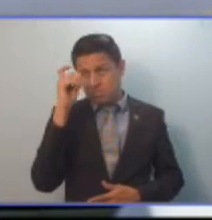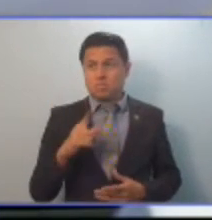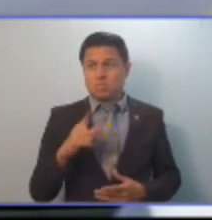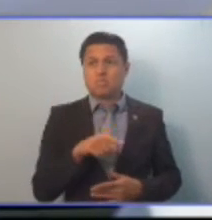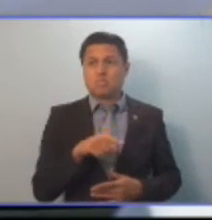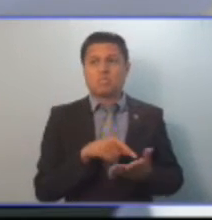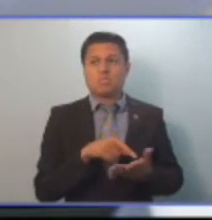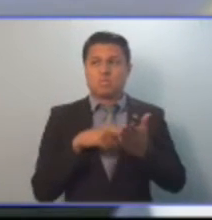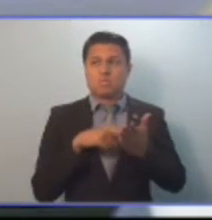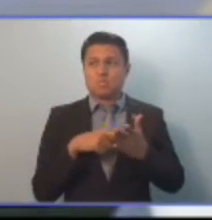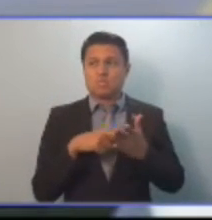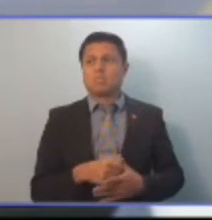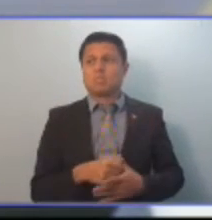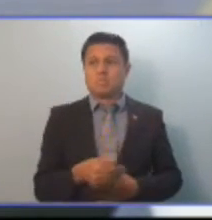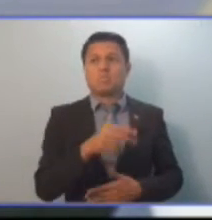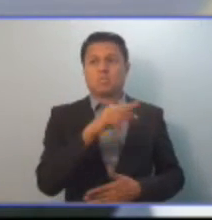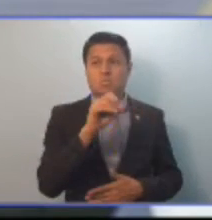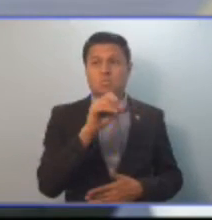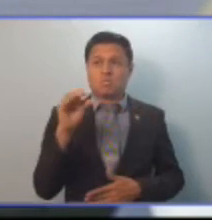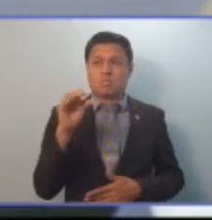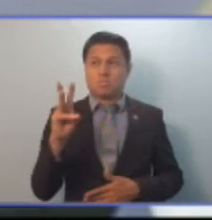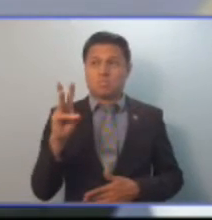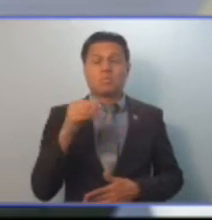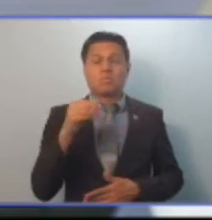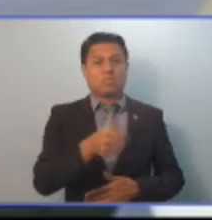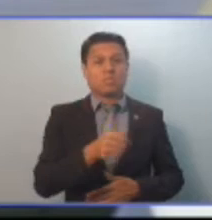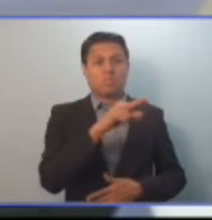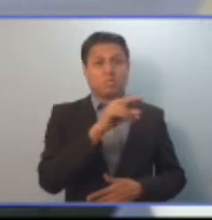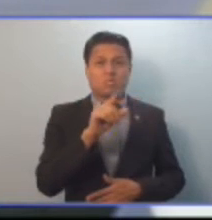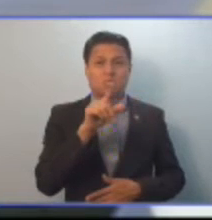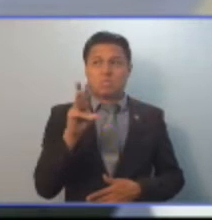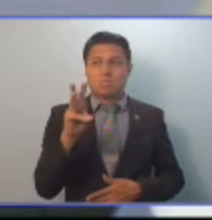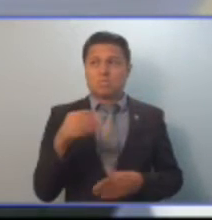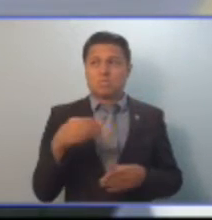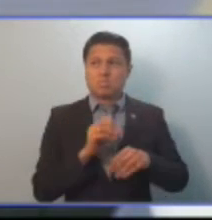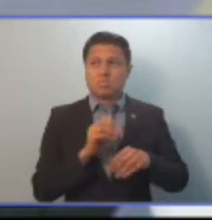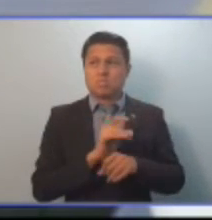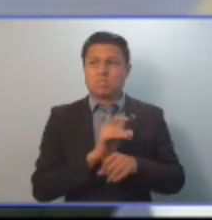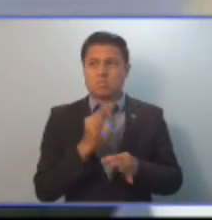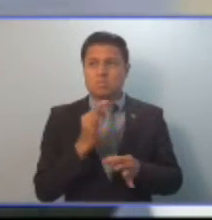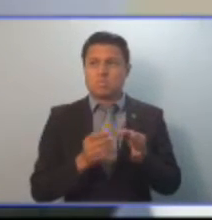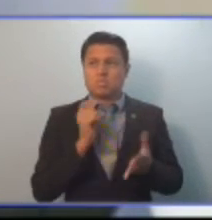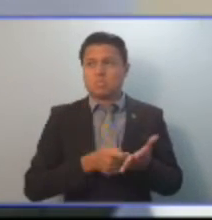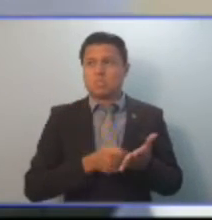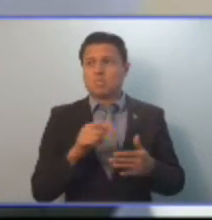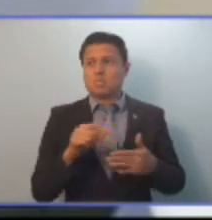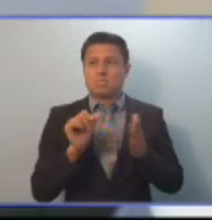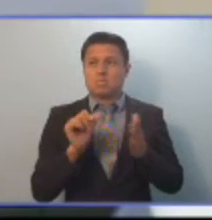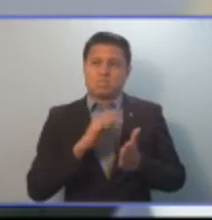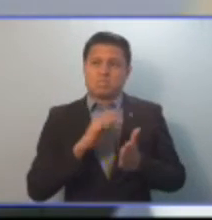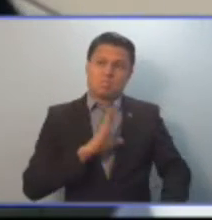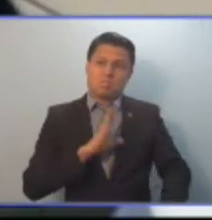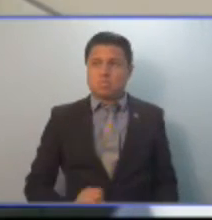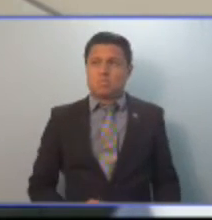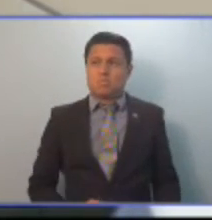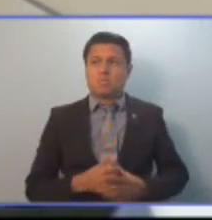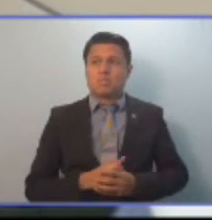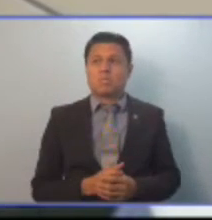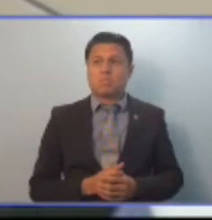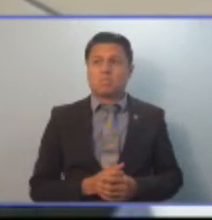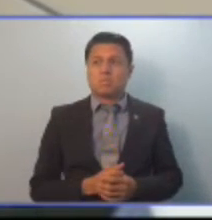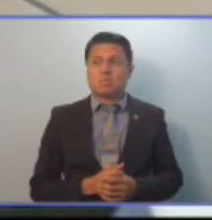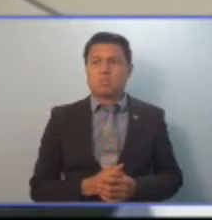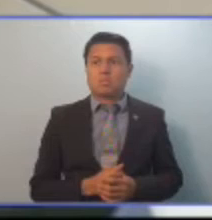usted aparece que en el 2016 fue asesor jurídico de la Asamblea Legislativa.